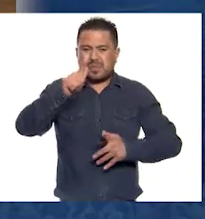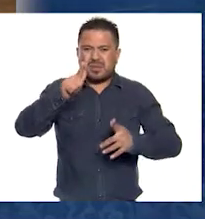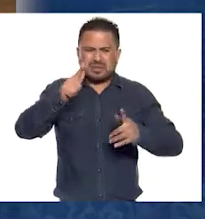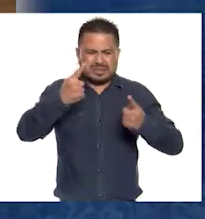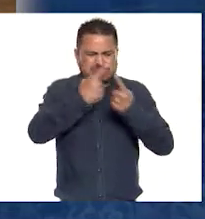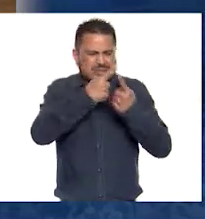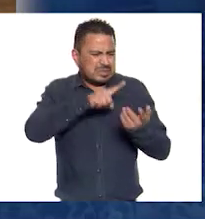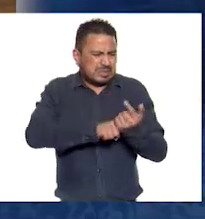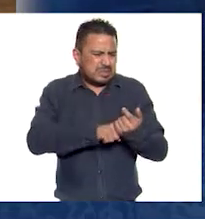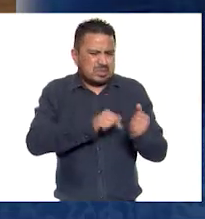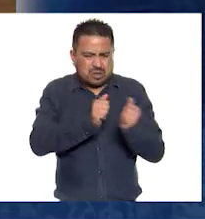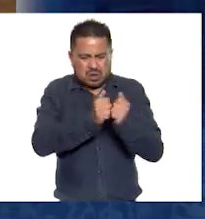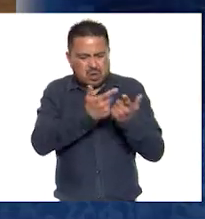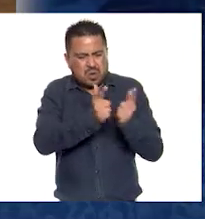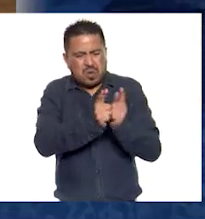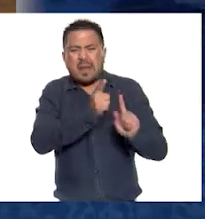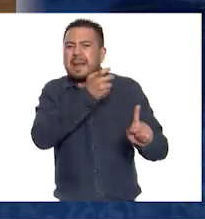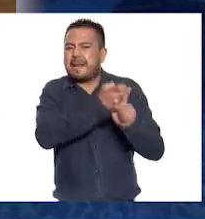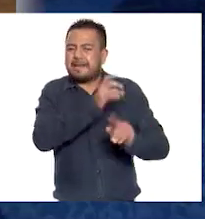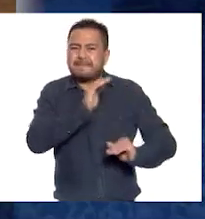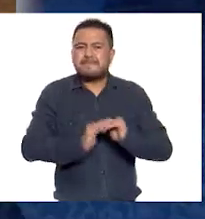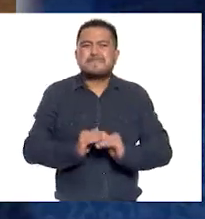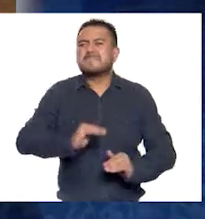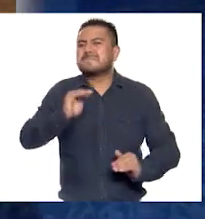con estos grupos más